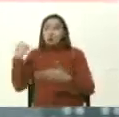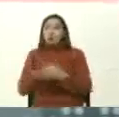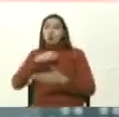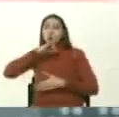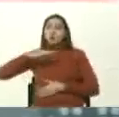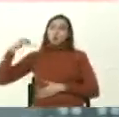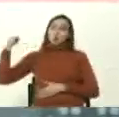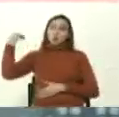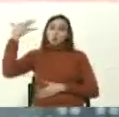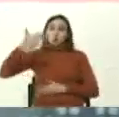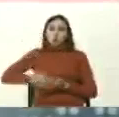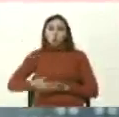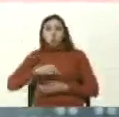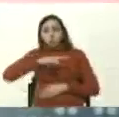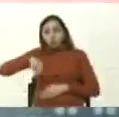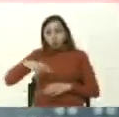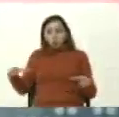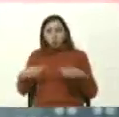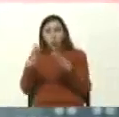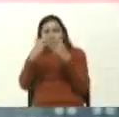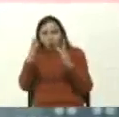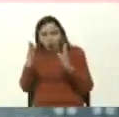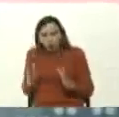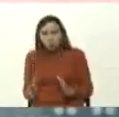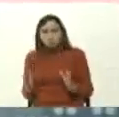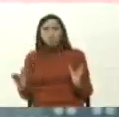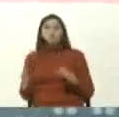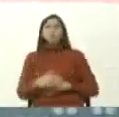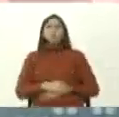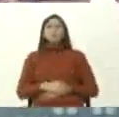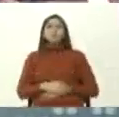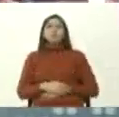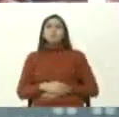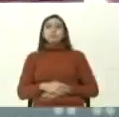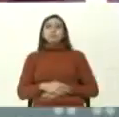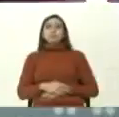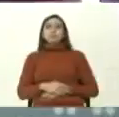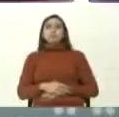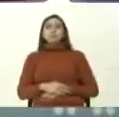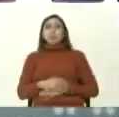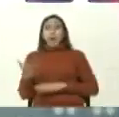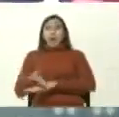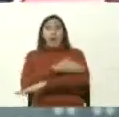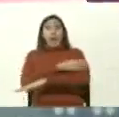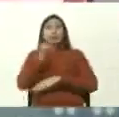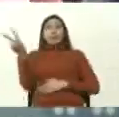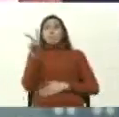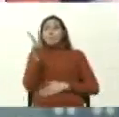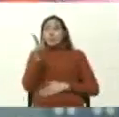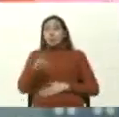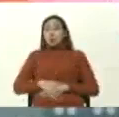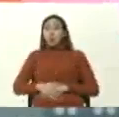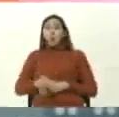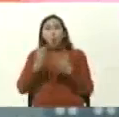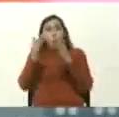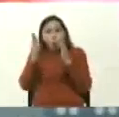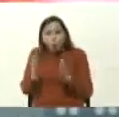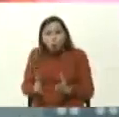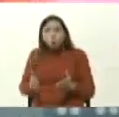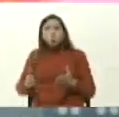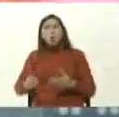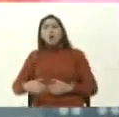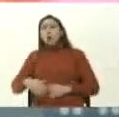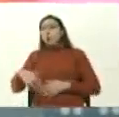históricas por nuestros estudiantes, como es el pasaje estudiantil. En la Cuarta República, muchos estudiantes ofrendaron su